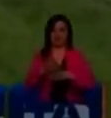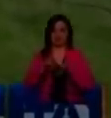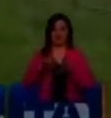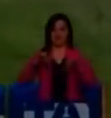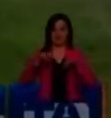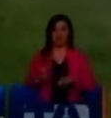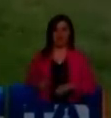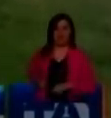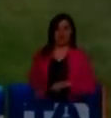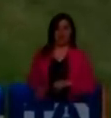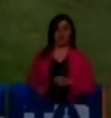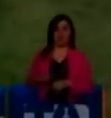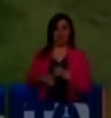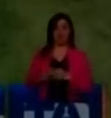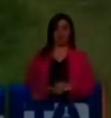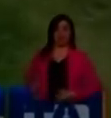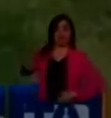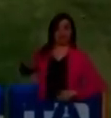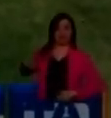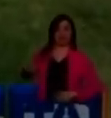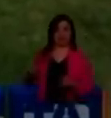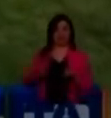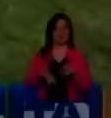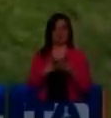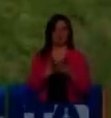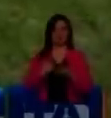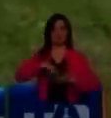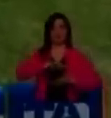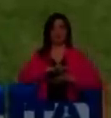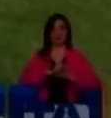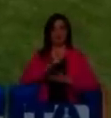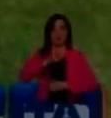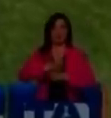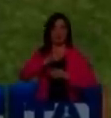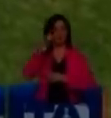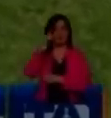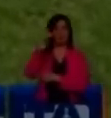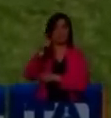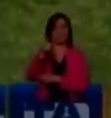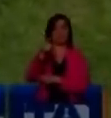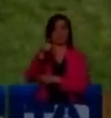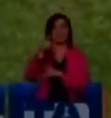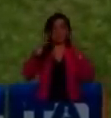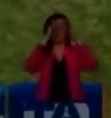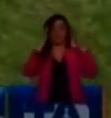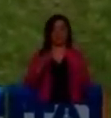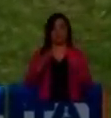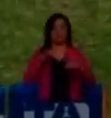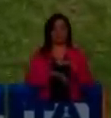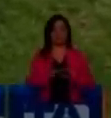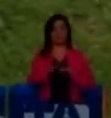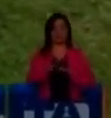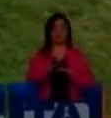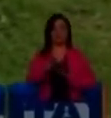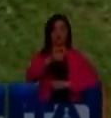y un revólver. En el lugar, de igual manera, ya tenemos, mediante la orden del fiscal, esa casa se encuentra allanada,